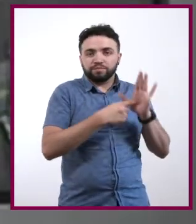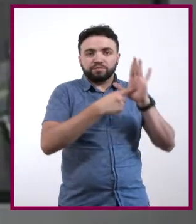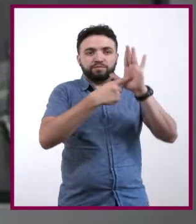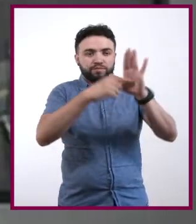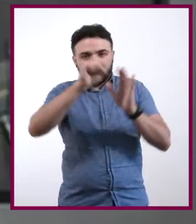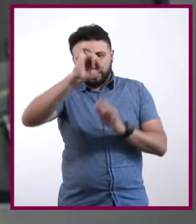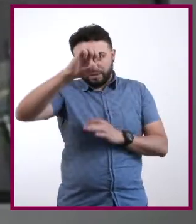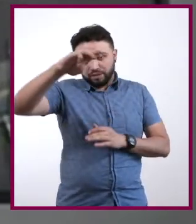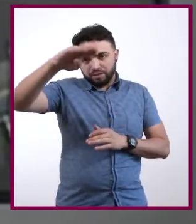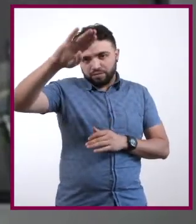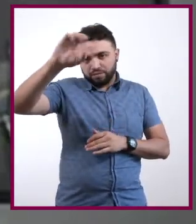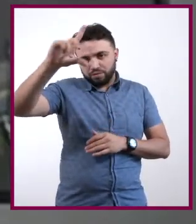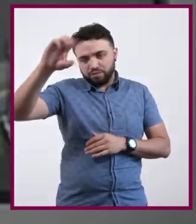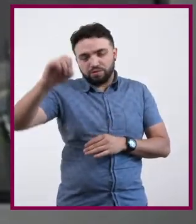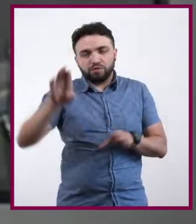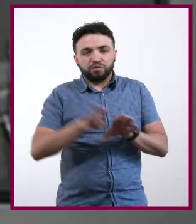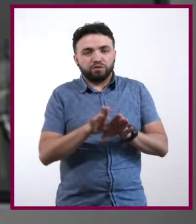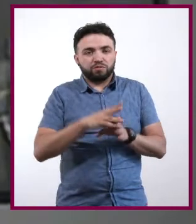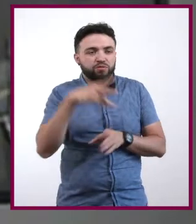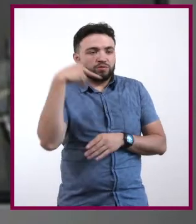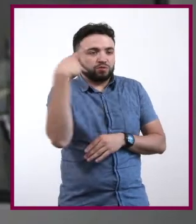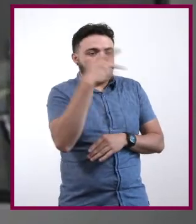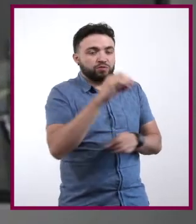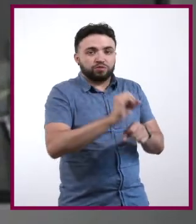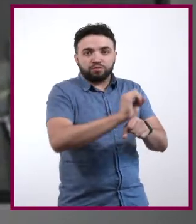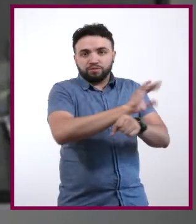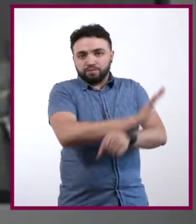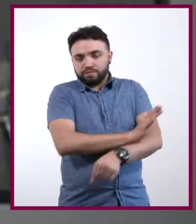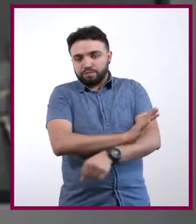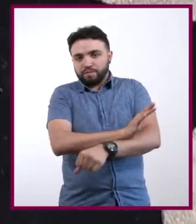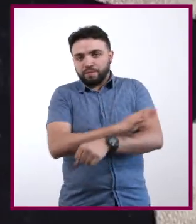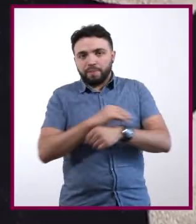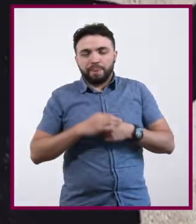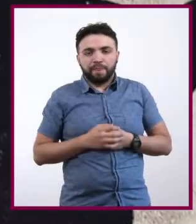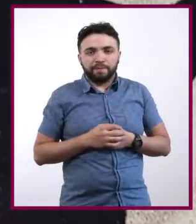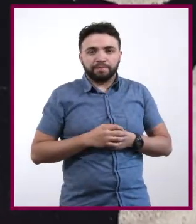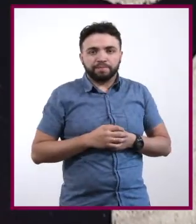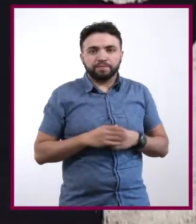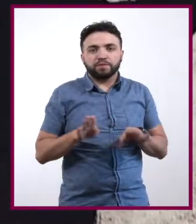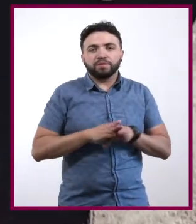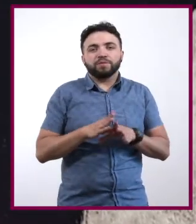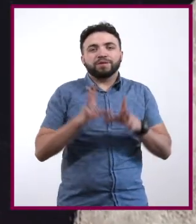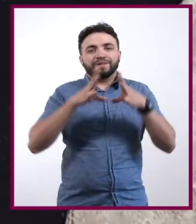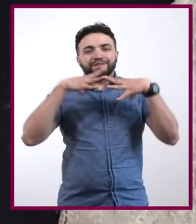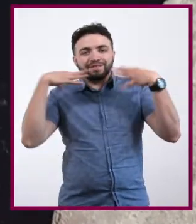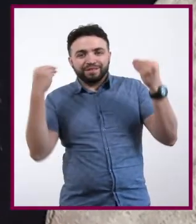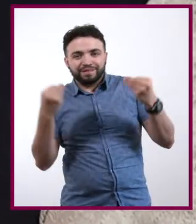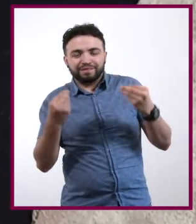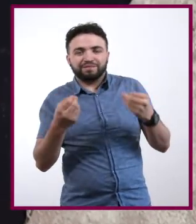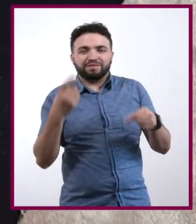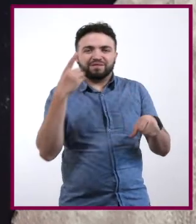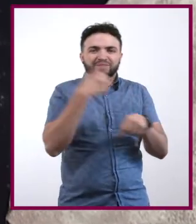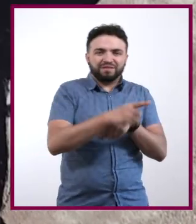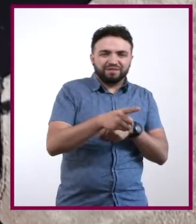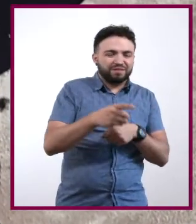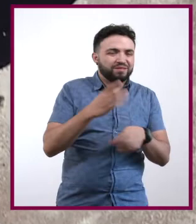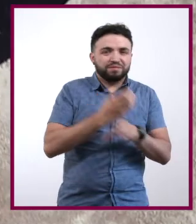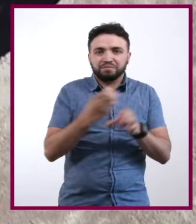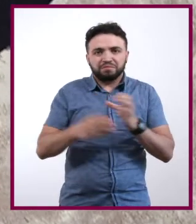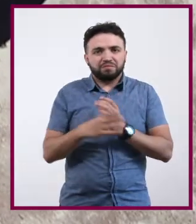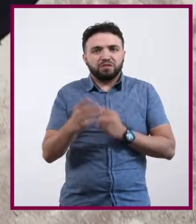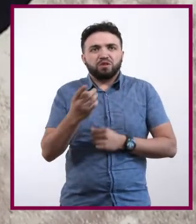símbolo, un referente de alguna otra emoción, ya lo mismo sea de alegría que de violencia, que de